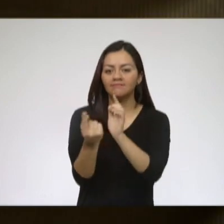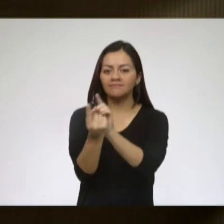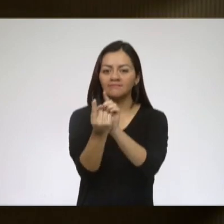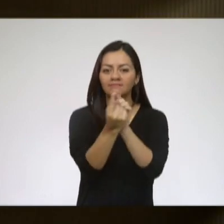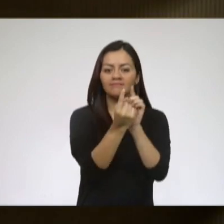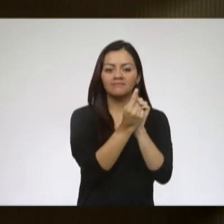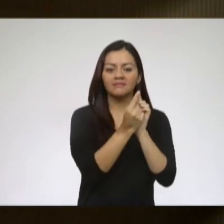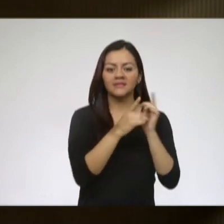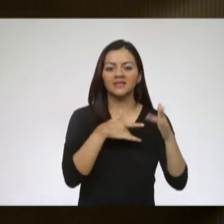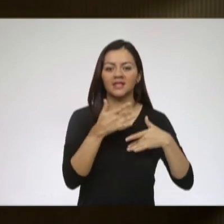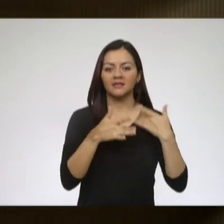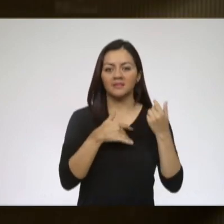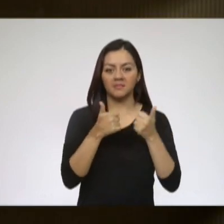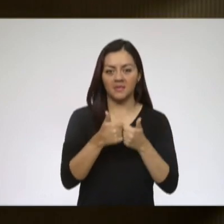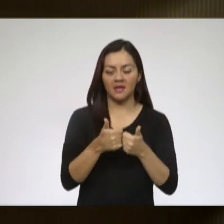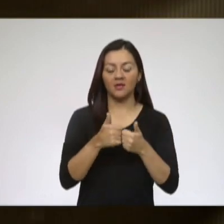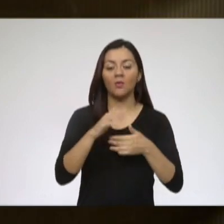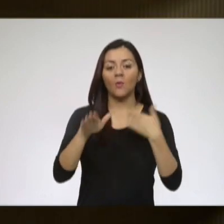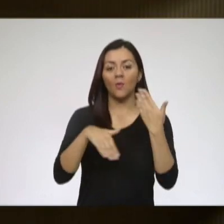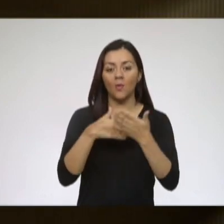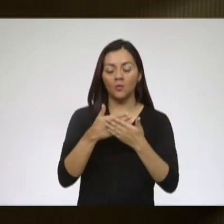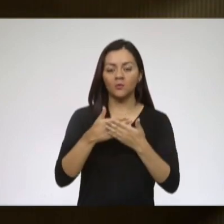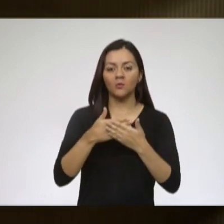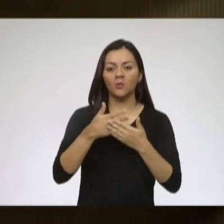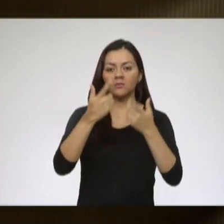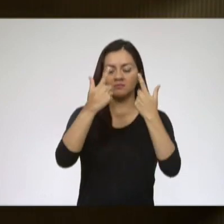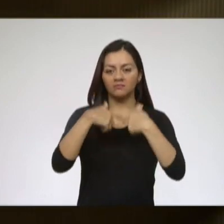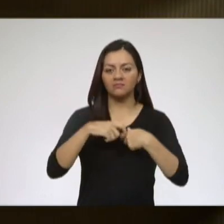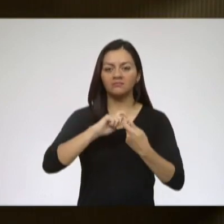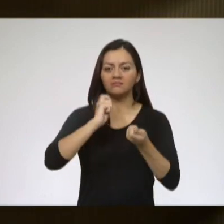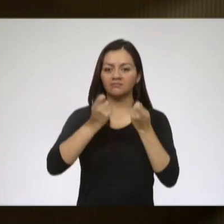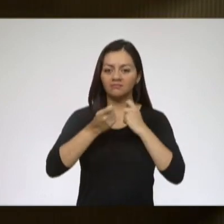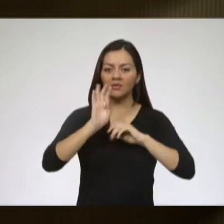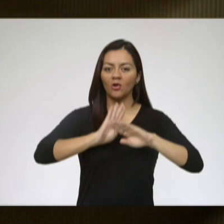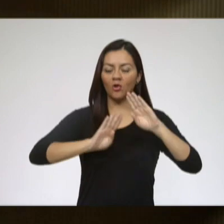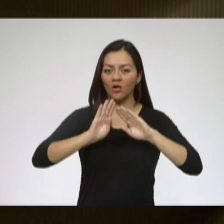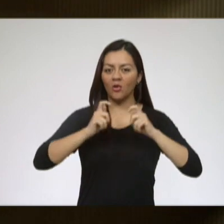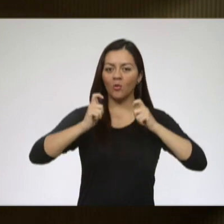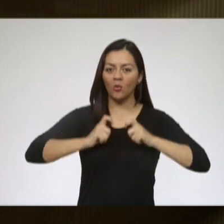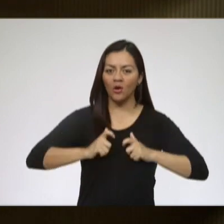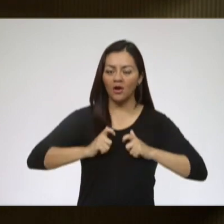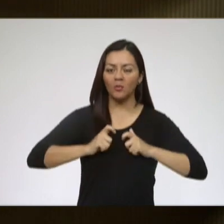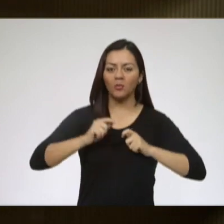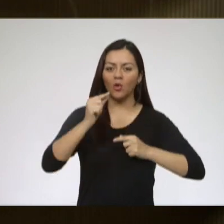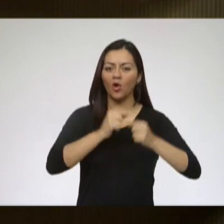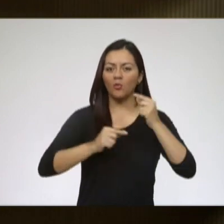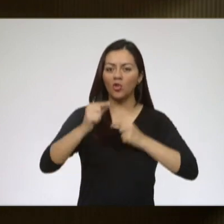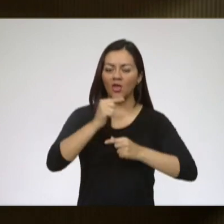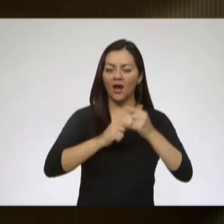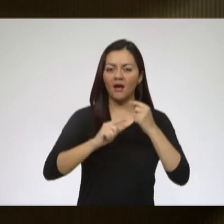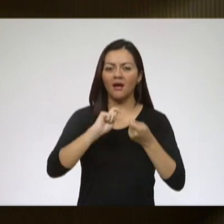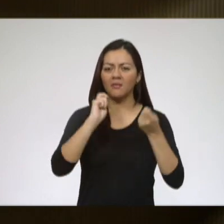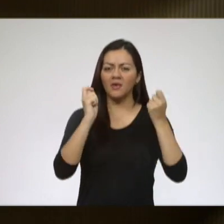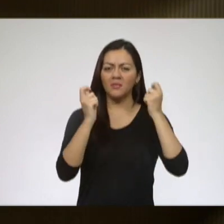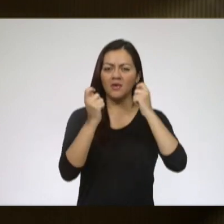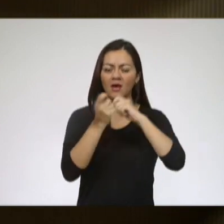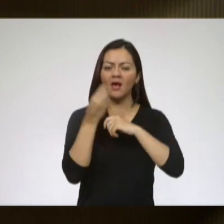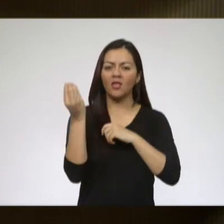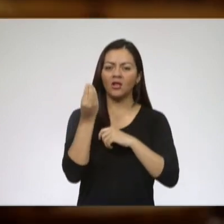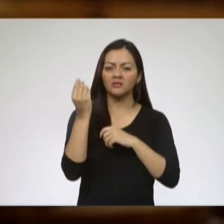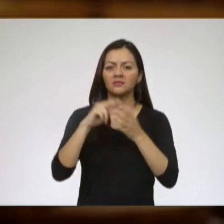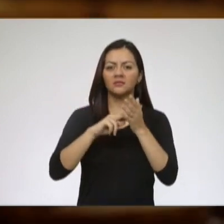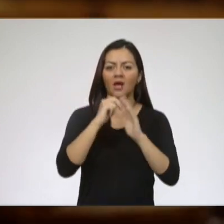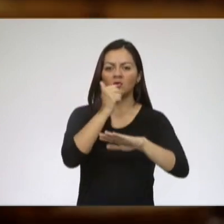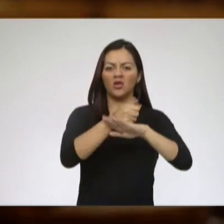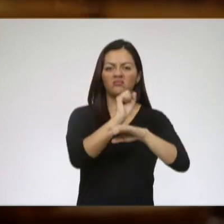mismos cambios biológicos y hormonales que está viendo, se están dando en el adolescente, empieza a desafiar a la